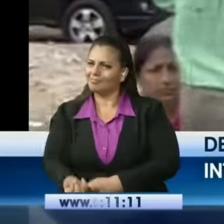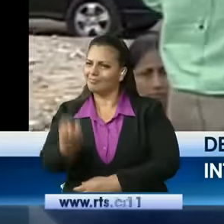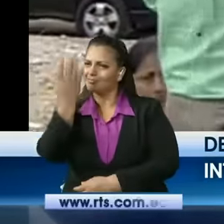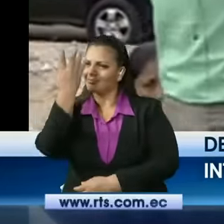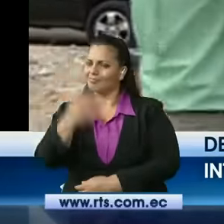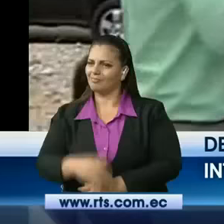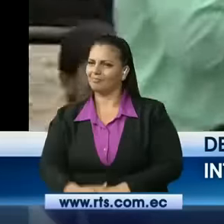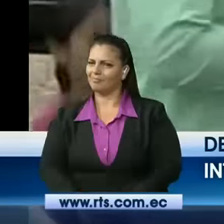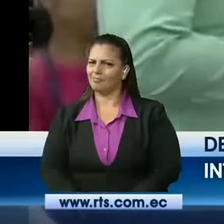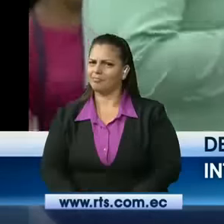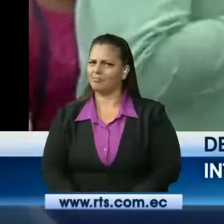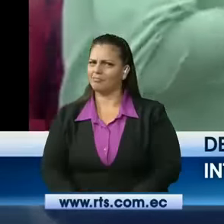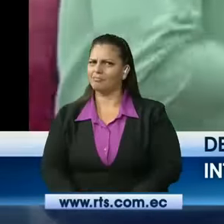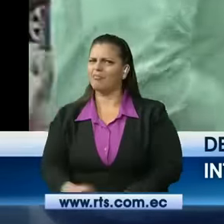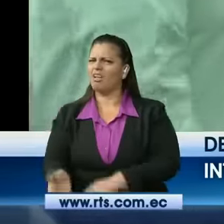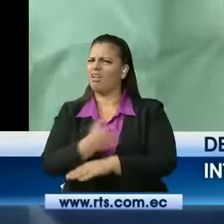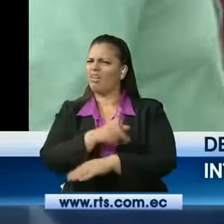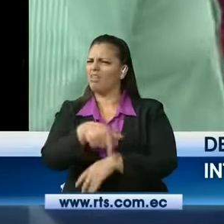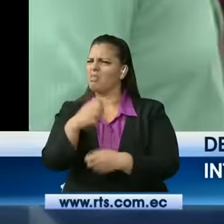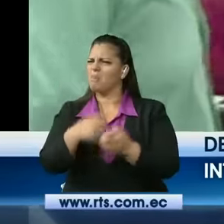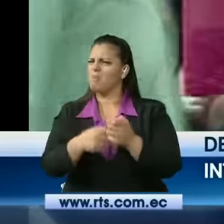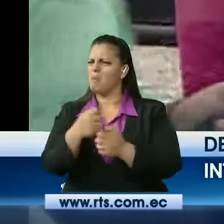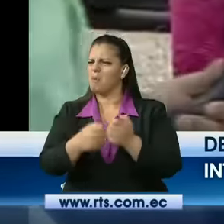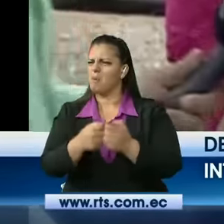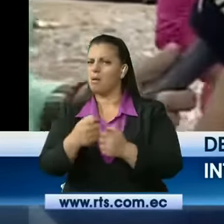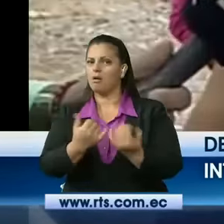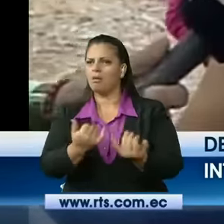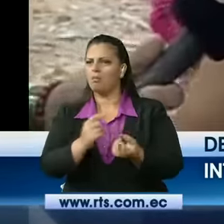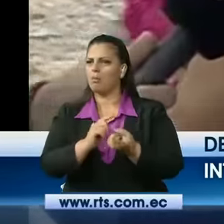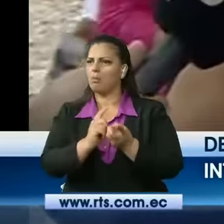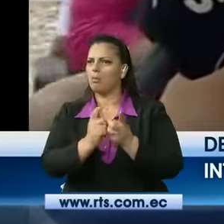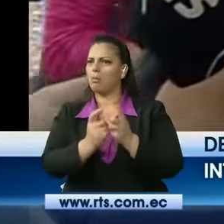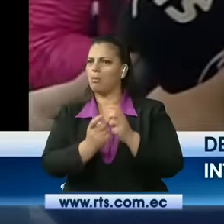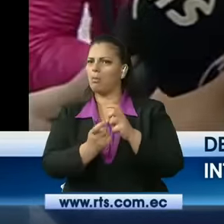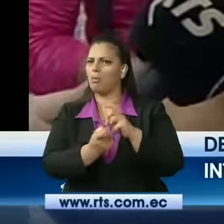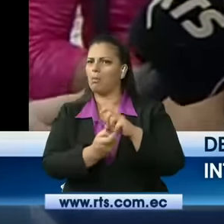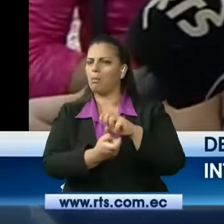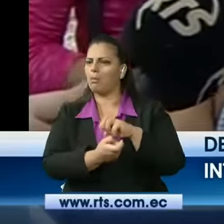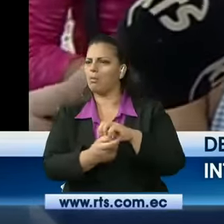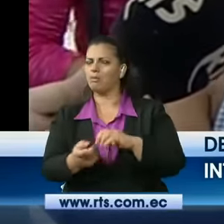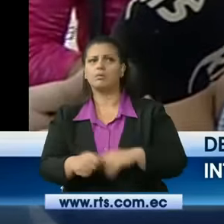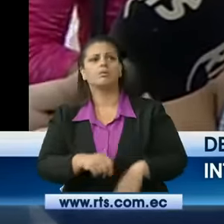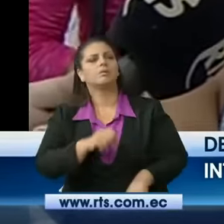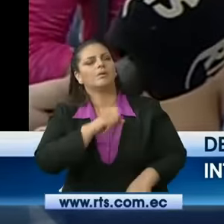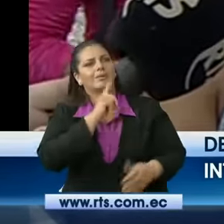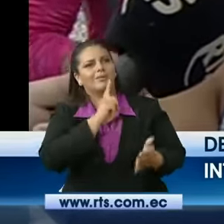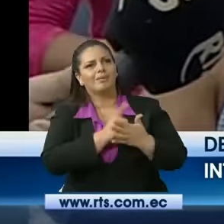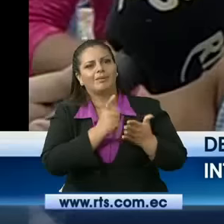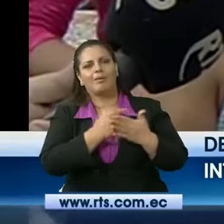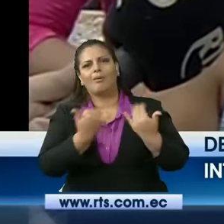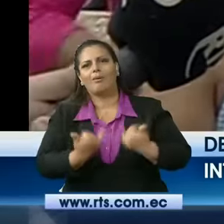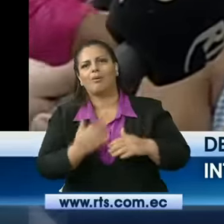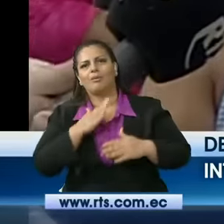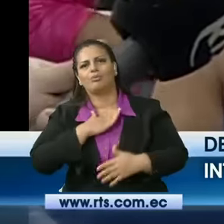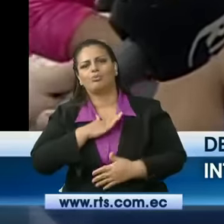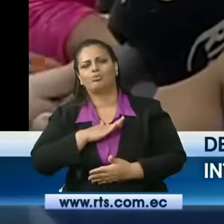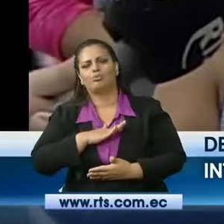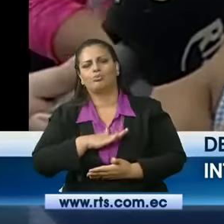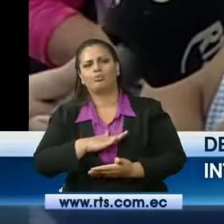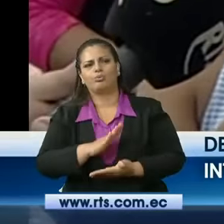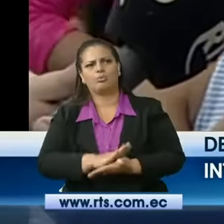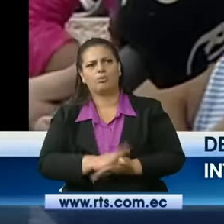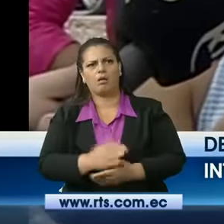Oiga, ¿hay cambios? ¿Empezó a haber un poquito de cambios? Sí, sí, es verdad. Ya hay más seguridad. Ya uno puede andar un poquito más tranquilo. Porque antes uno no podía